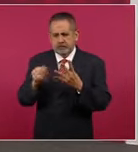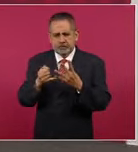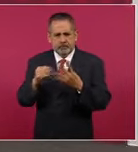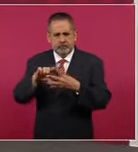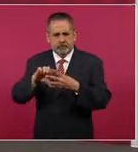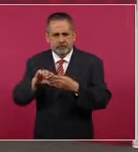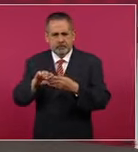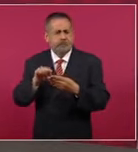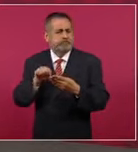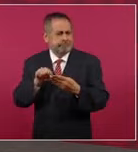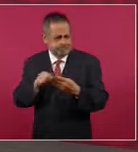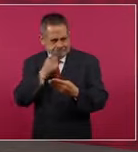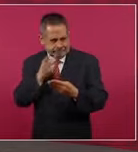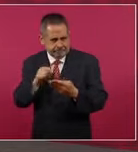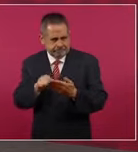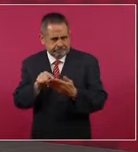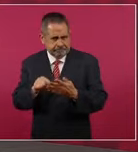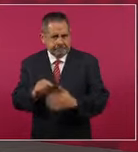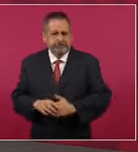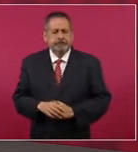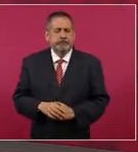Entonces,